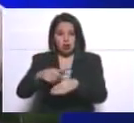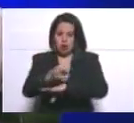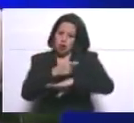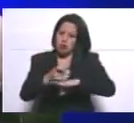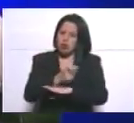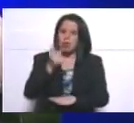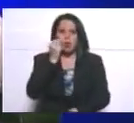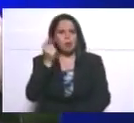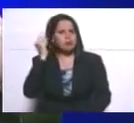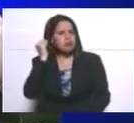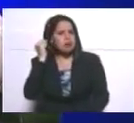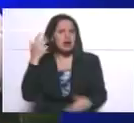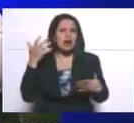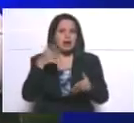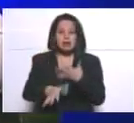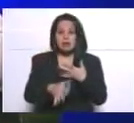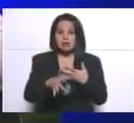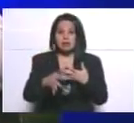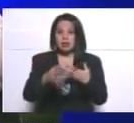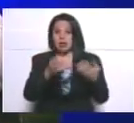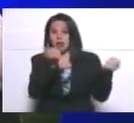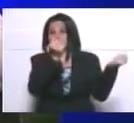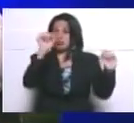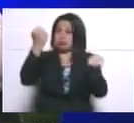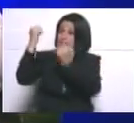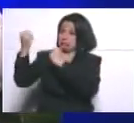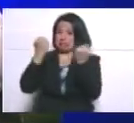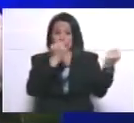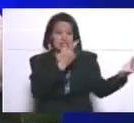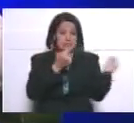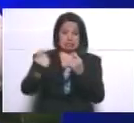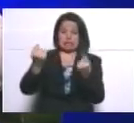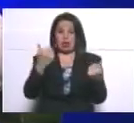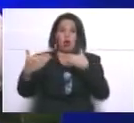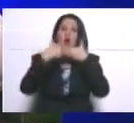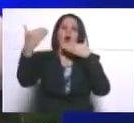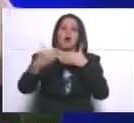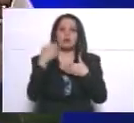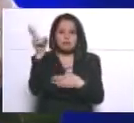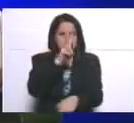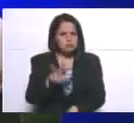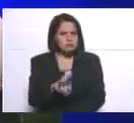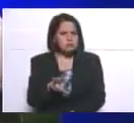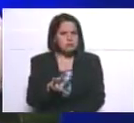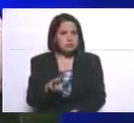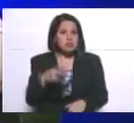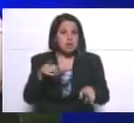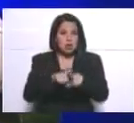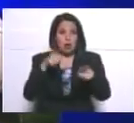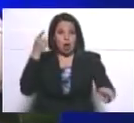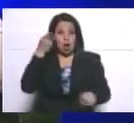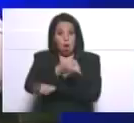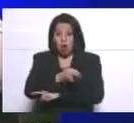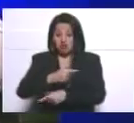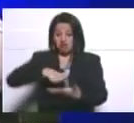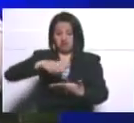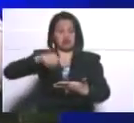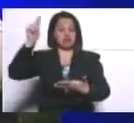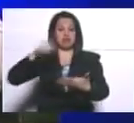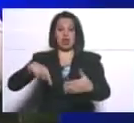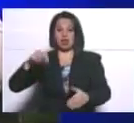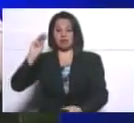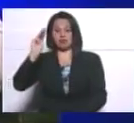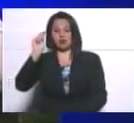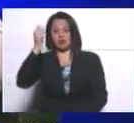gobernadoras, bueno, se impuso el bloqueo financiero, económico y comercial contra Venezuela, mediante una orden ejecutiva firmada por el presidente de los